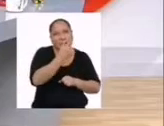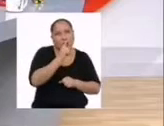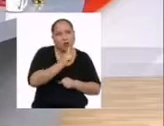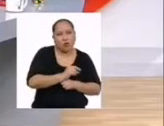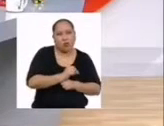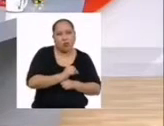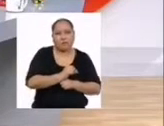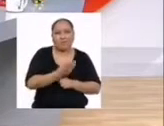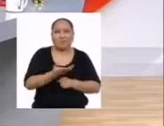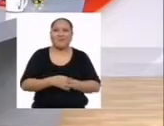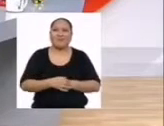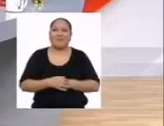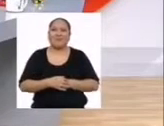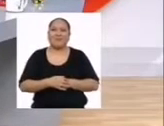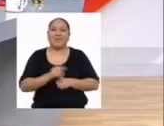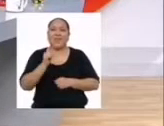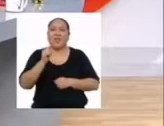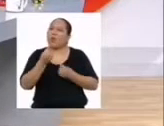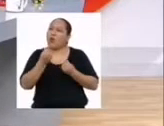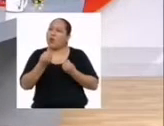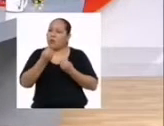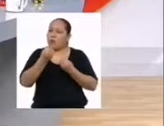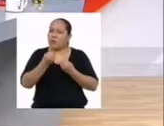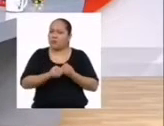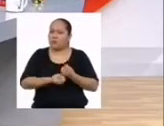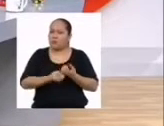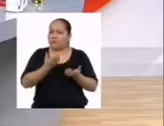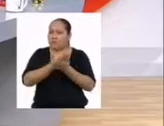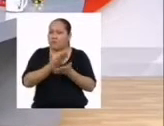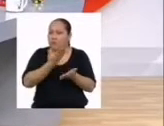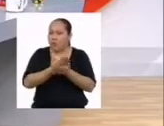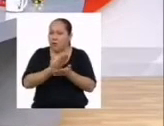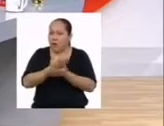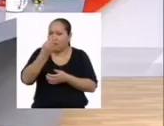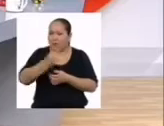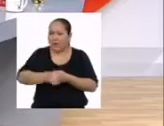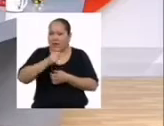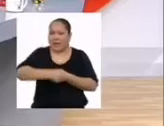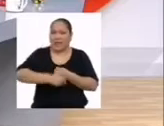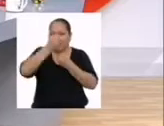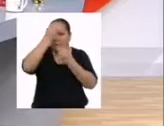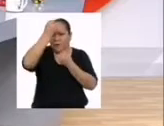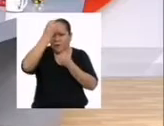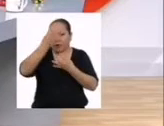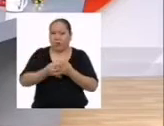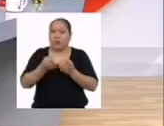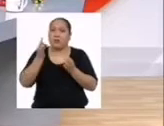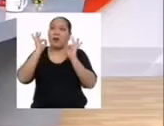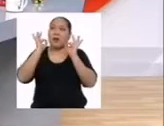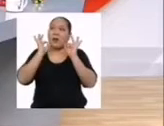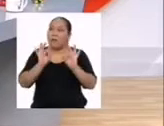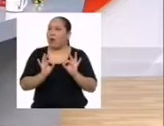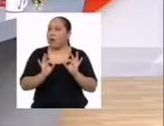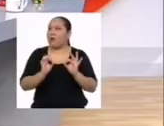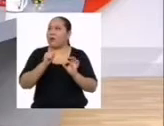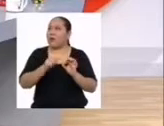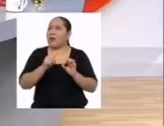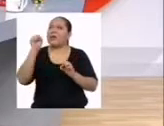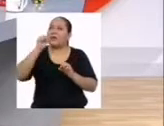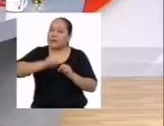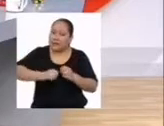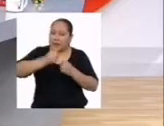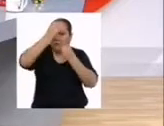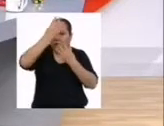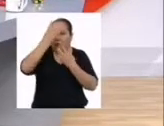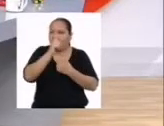cómo aseguro que la información que voy a compartir sea de calidad y realmente va a informar? Hay mucha desinformación y